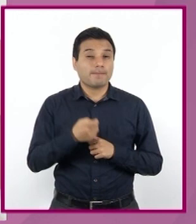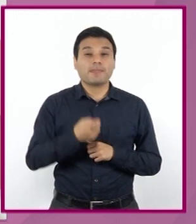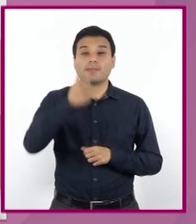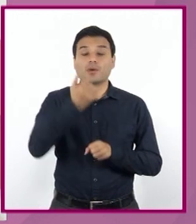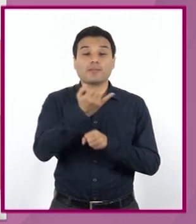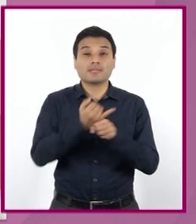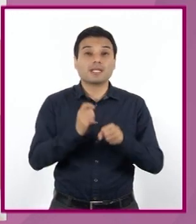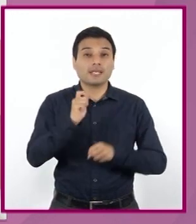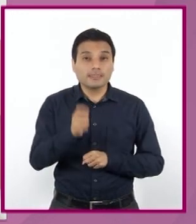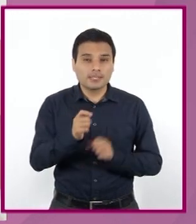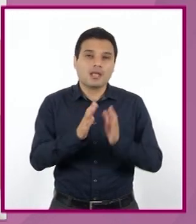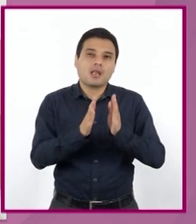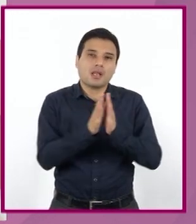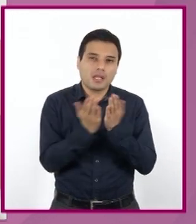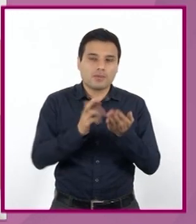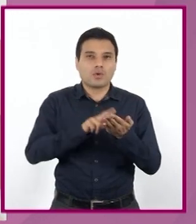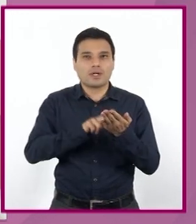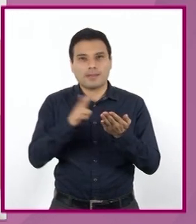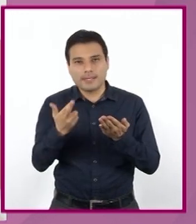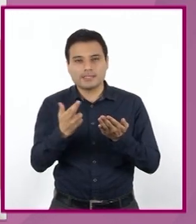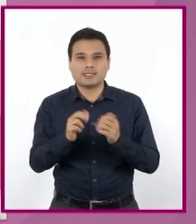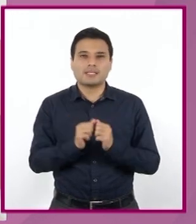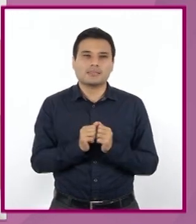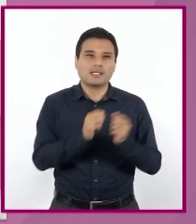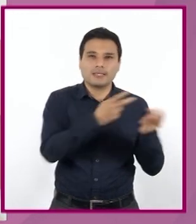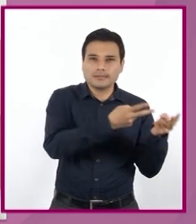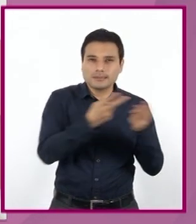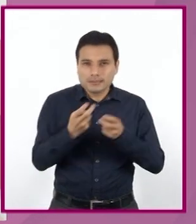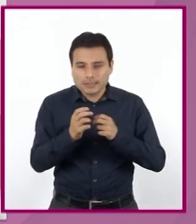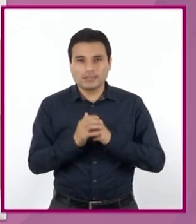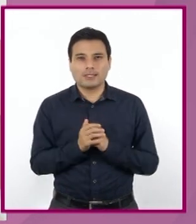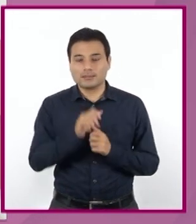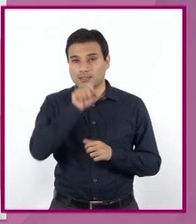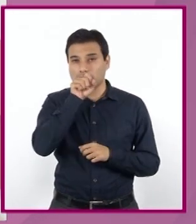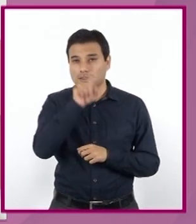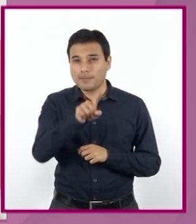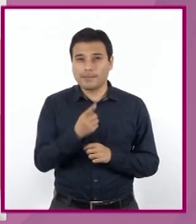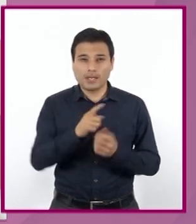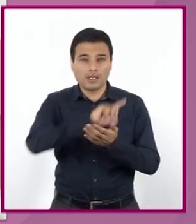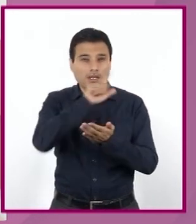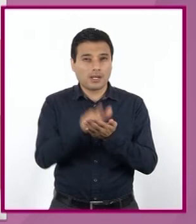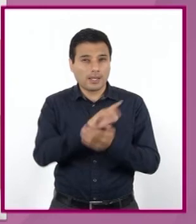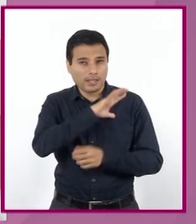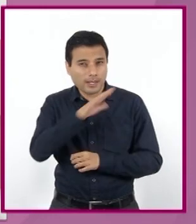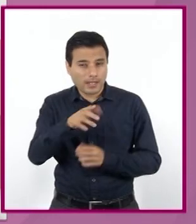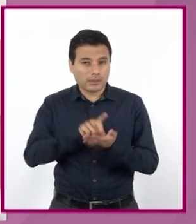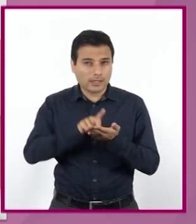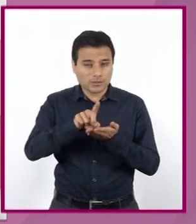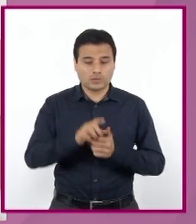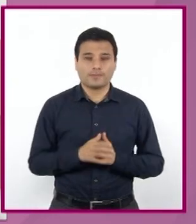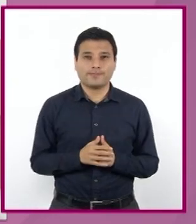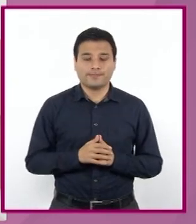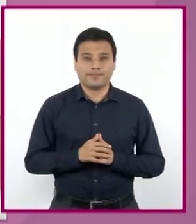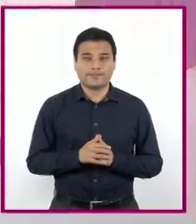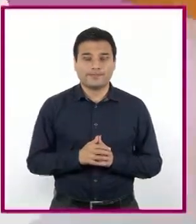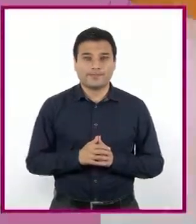fue sobre libros, revistas, citas textuales. También busqué sobre la Ley General de los Derechos.